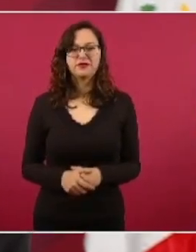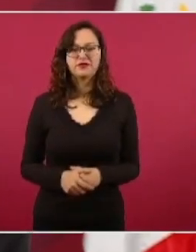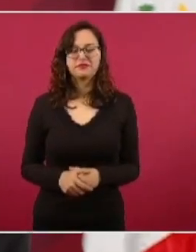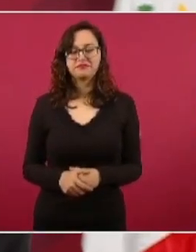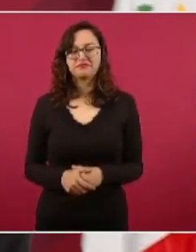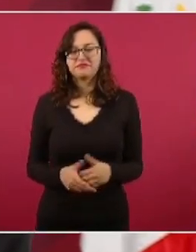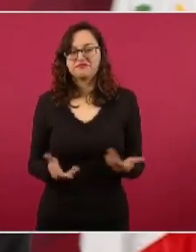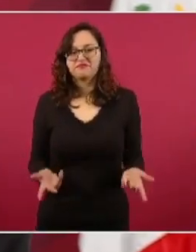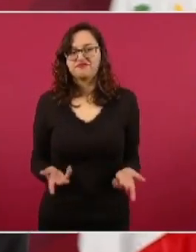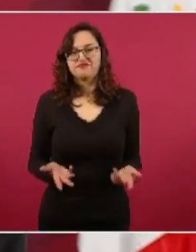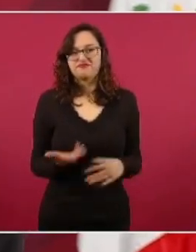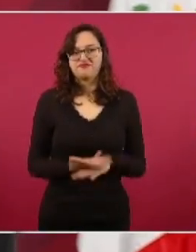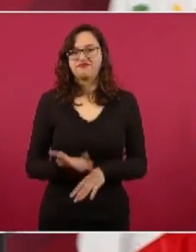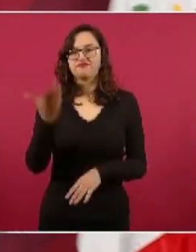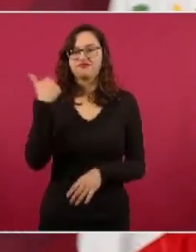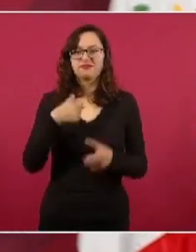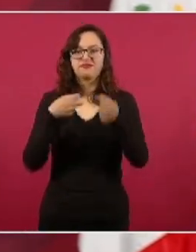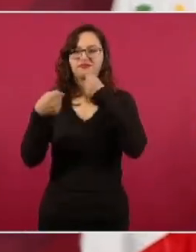enseñarles